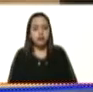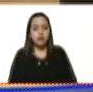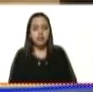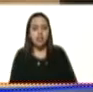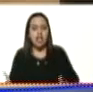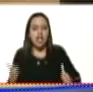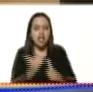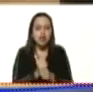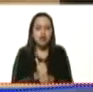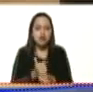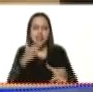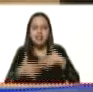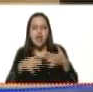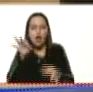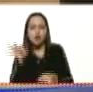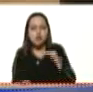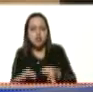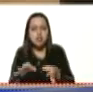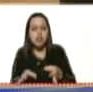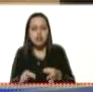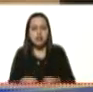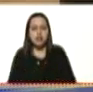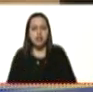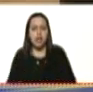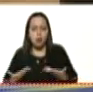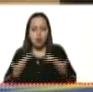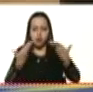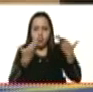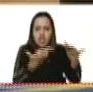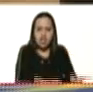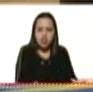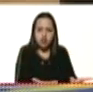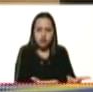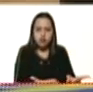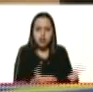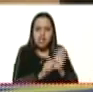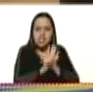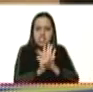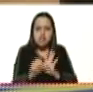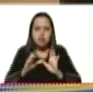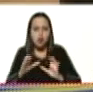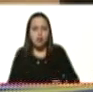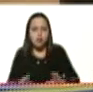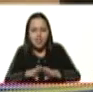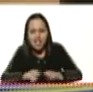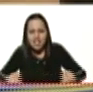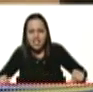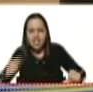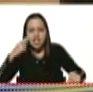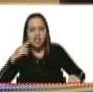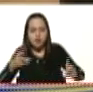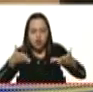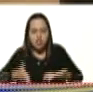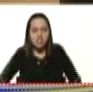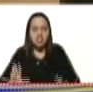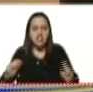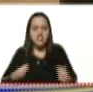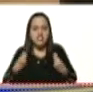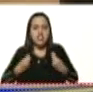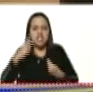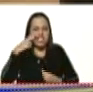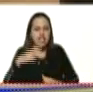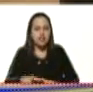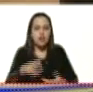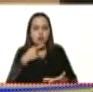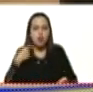acto de justicia. Hemos traído los restos simbólicos de la tierra que vio nacer, que vio vivir y que vio